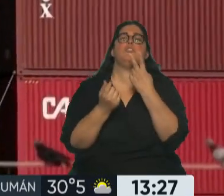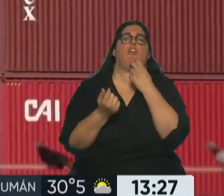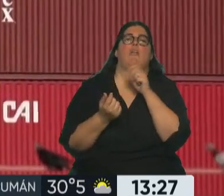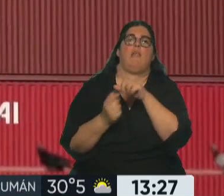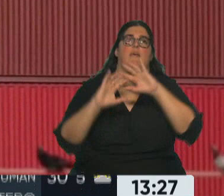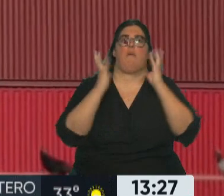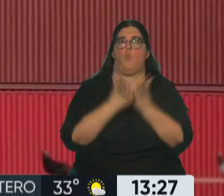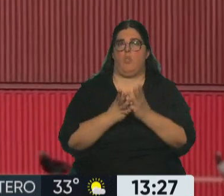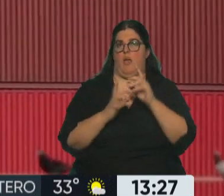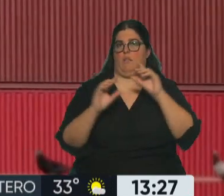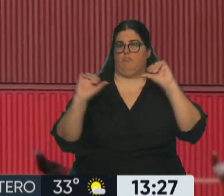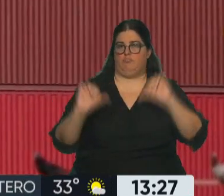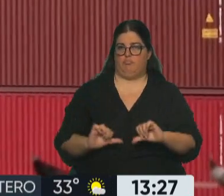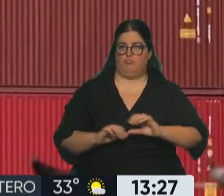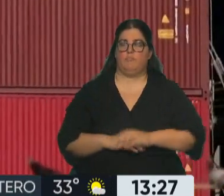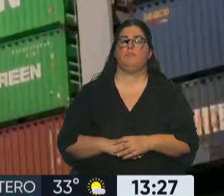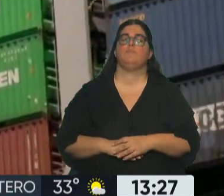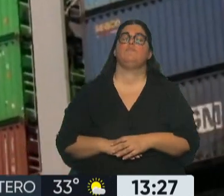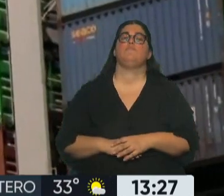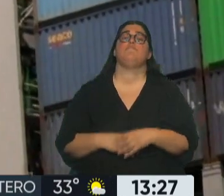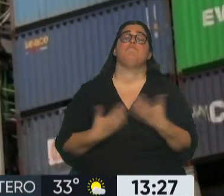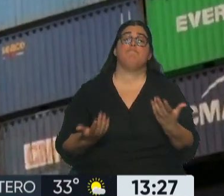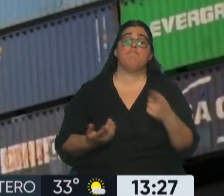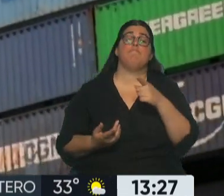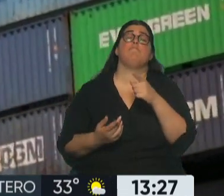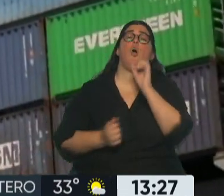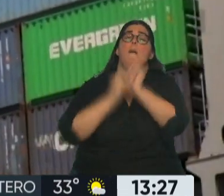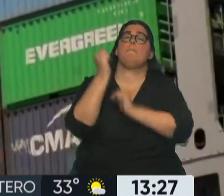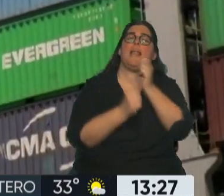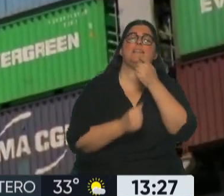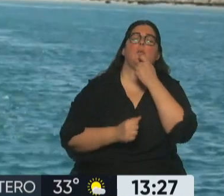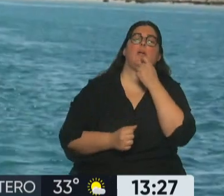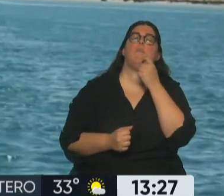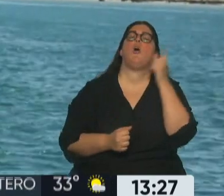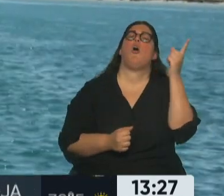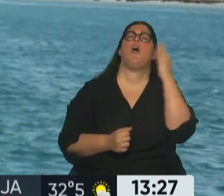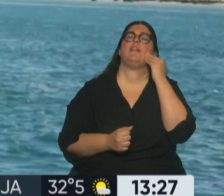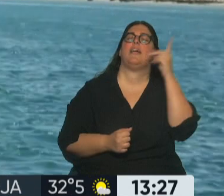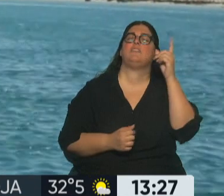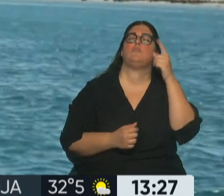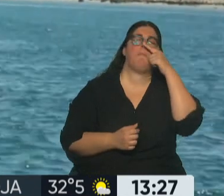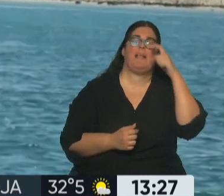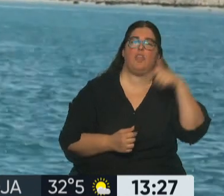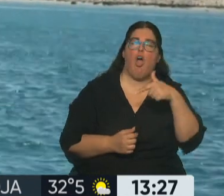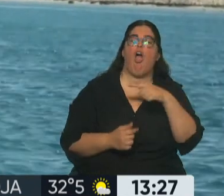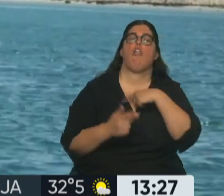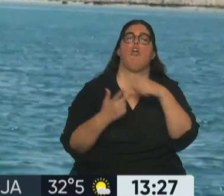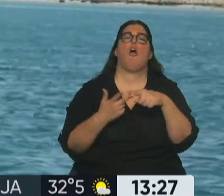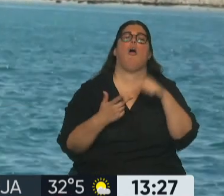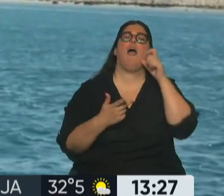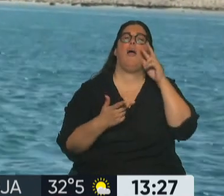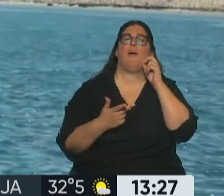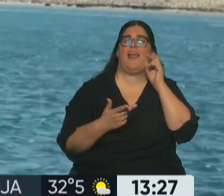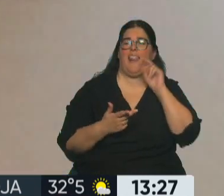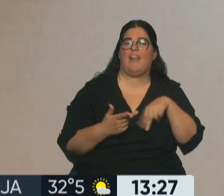nivel global Por lo pronto grandes compañías como British petroleum y MK suspendieron la navegación por el mar